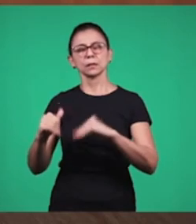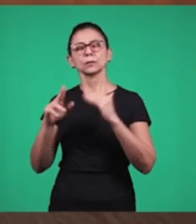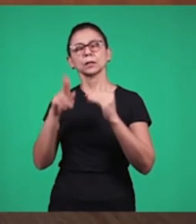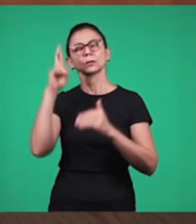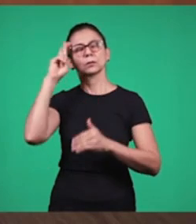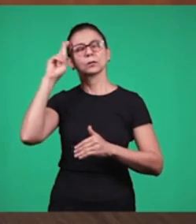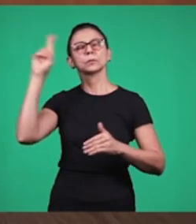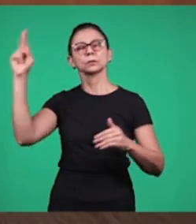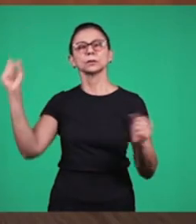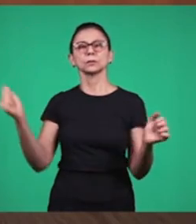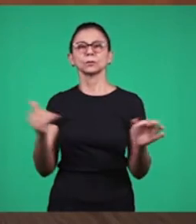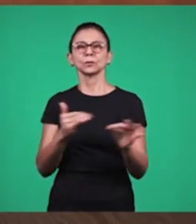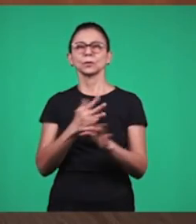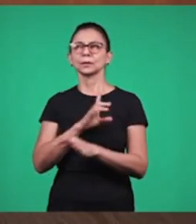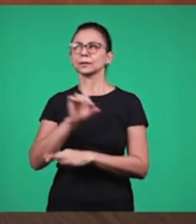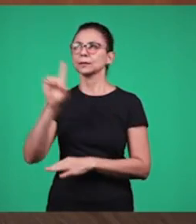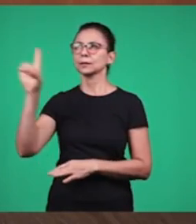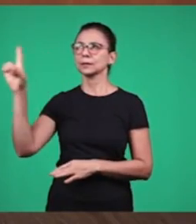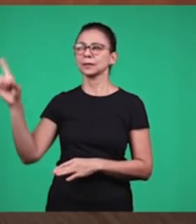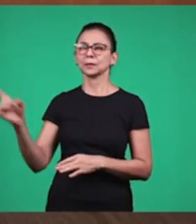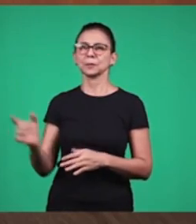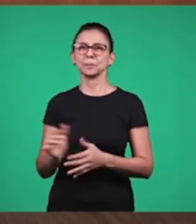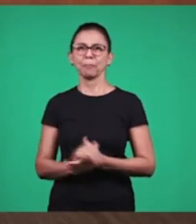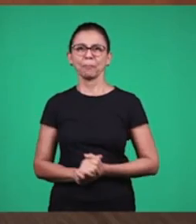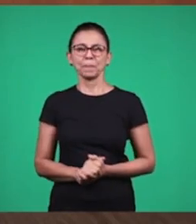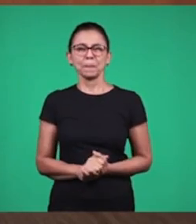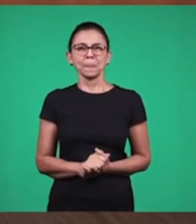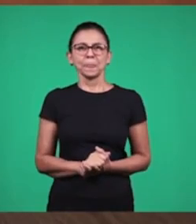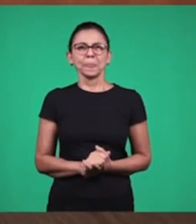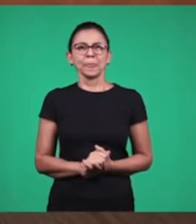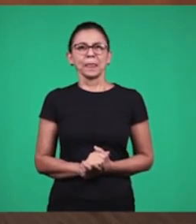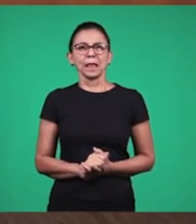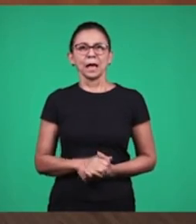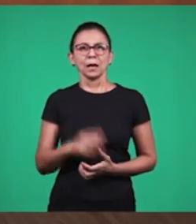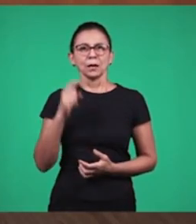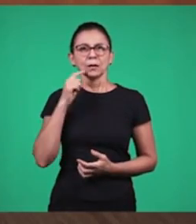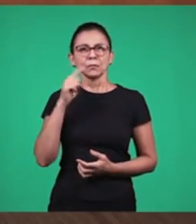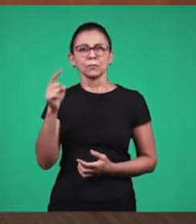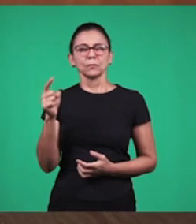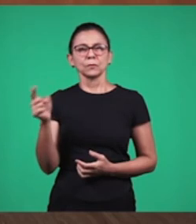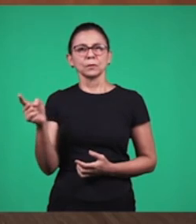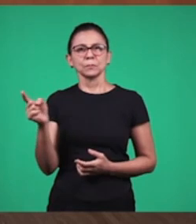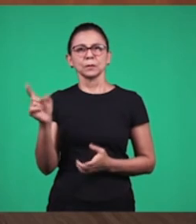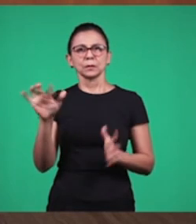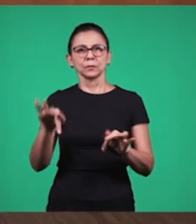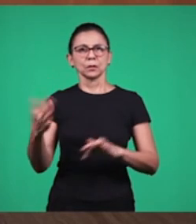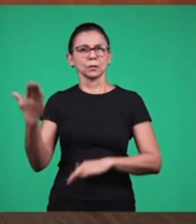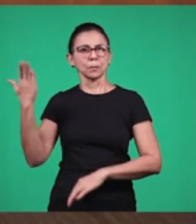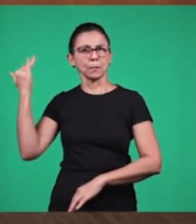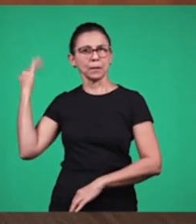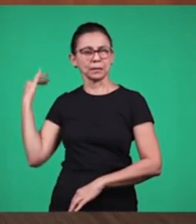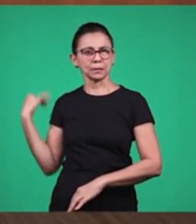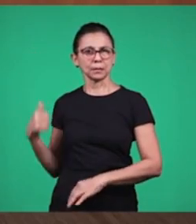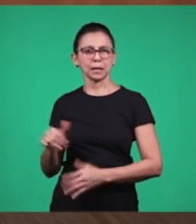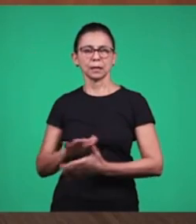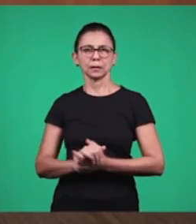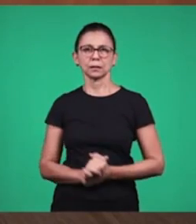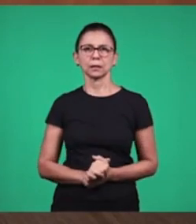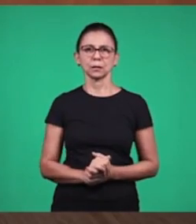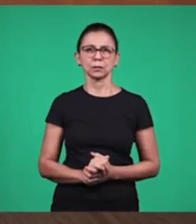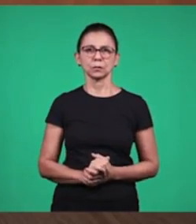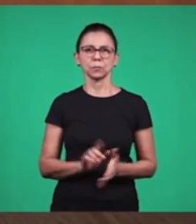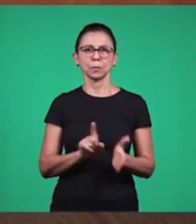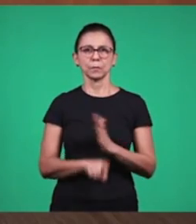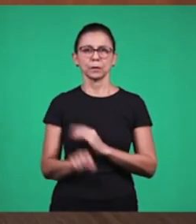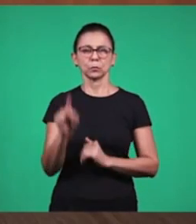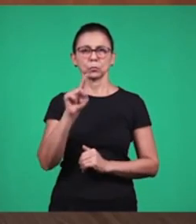Alabado sea el nombre del Señor. El último fin de semana dejamos una pregunta que fue enviada a los